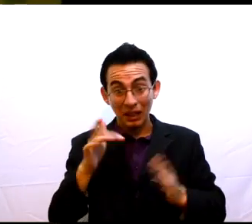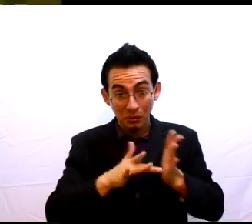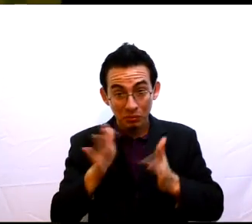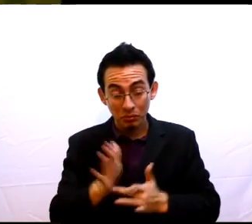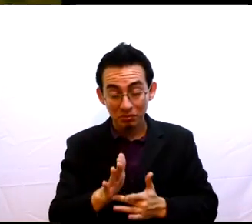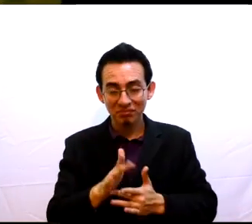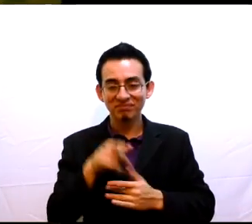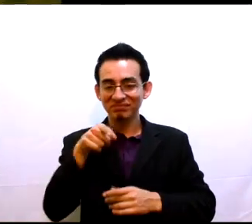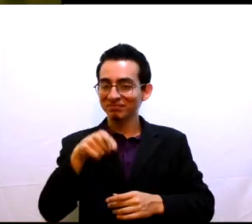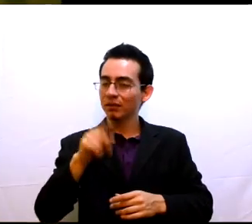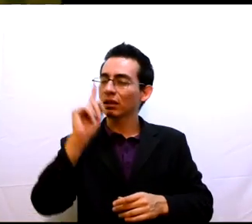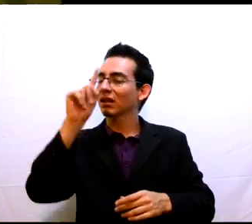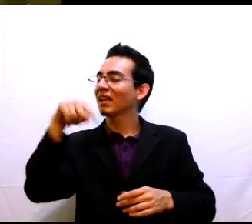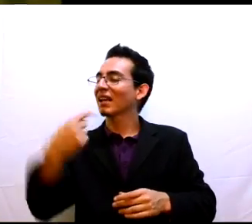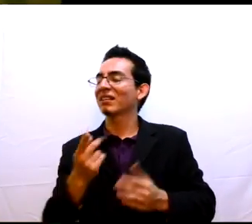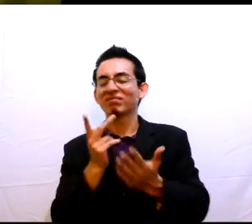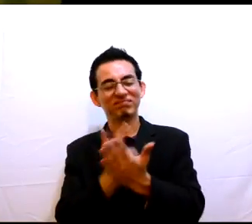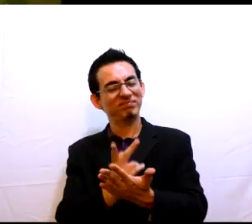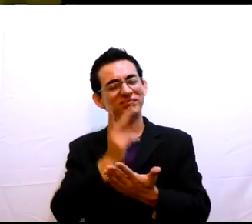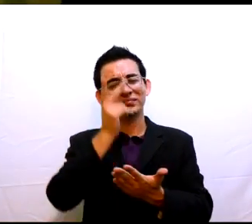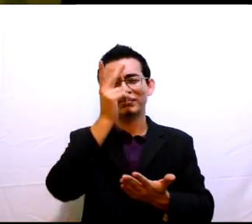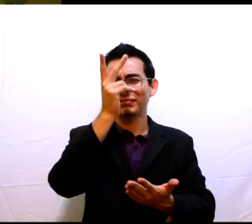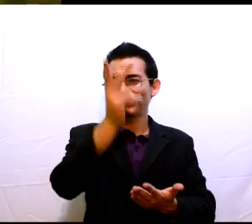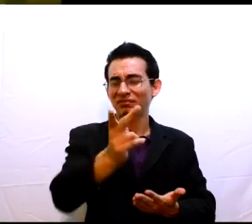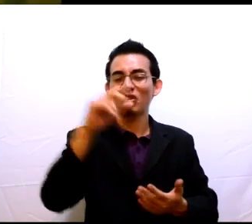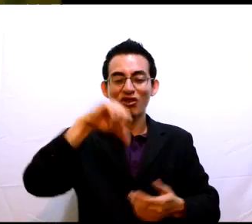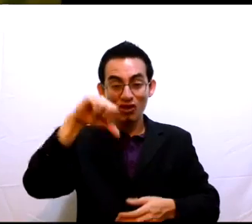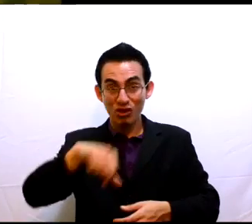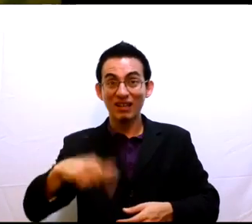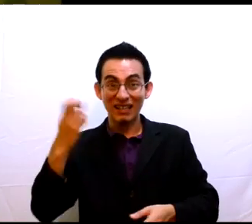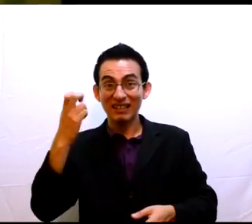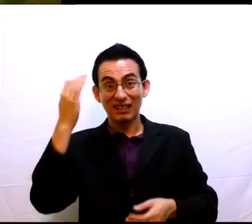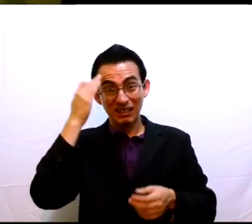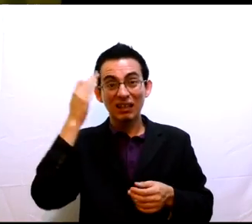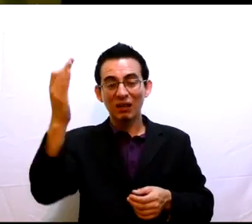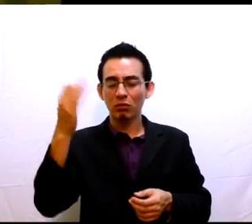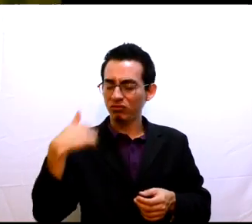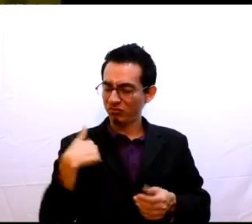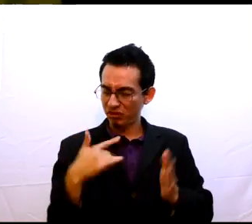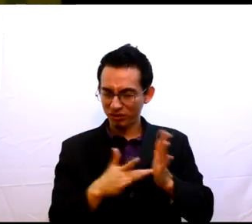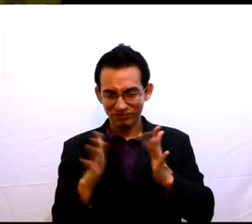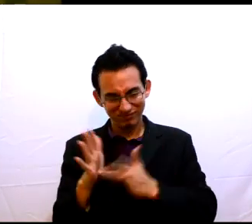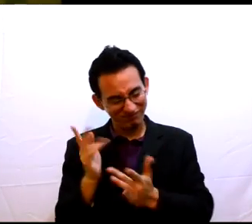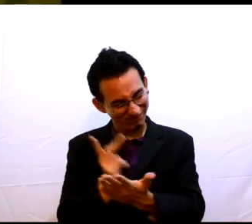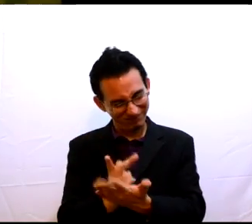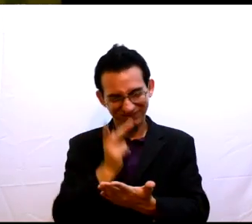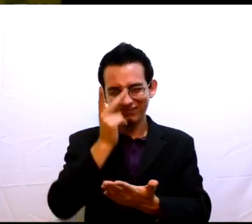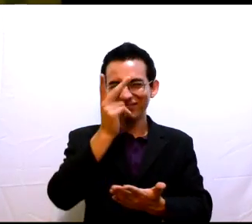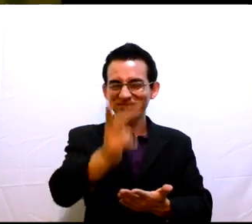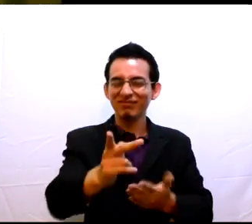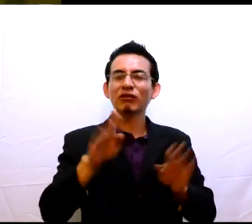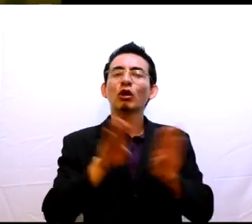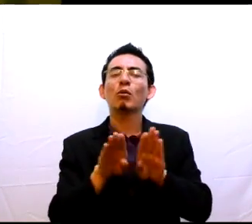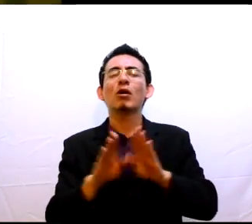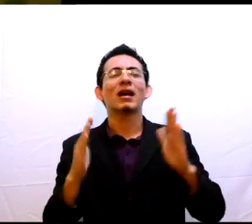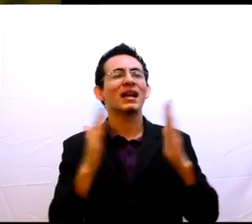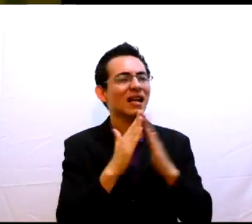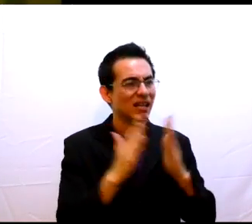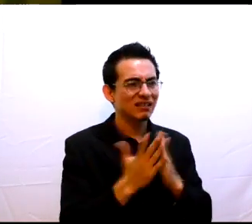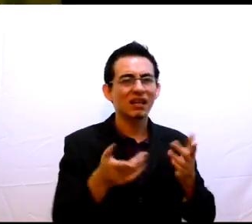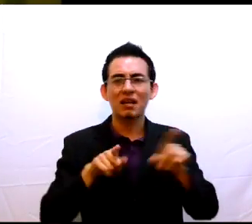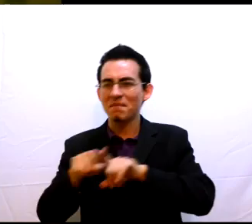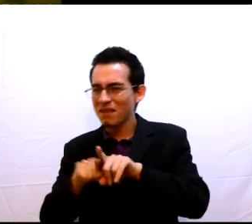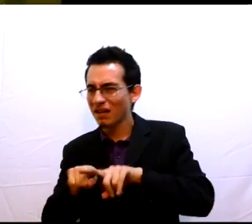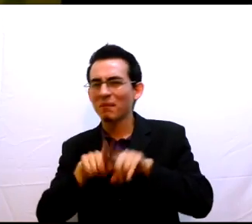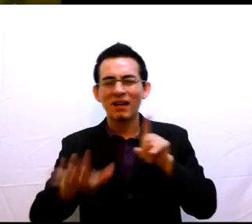que no recibas 100 veces más ahora en este tiempo casas hermanos